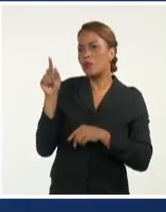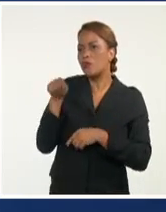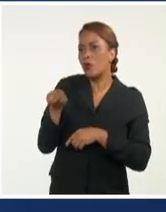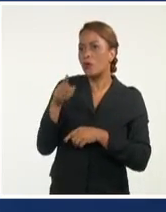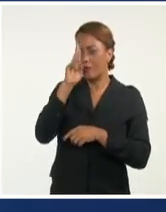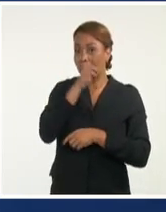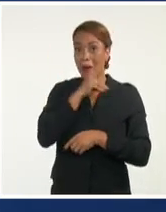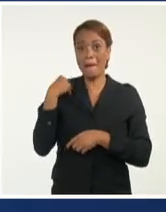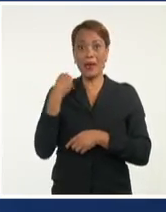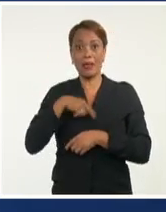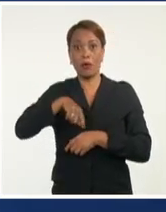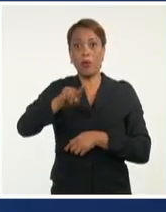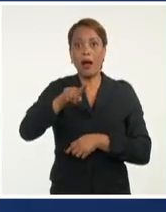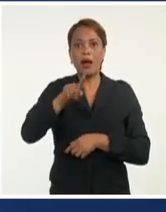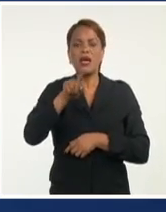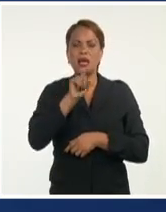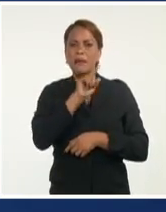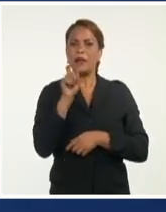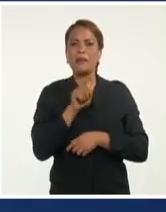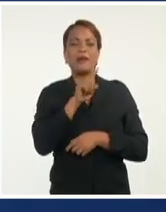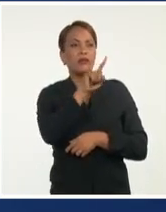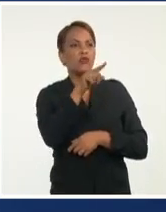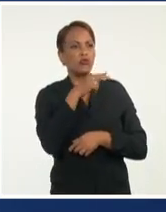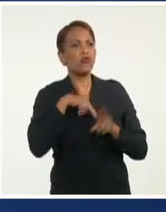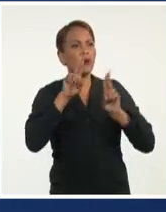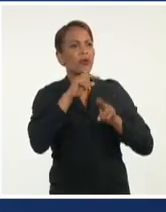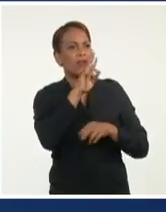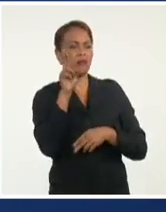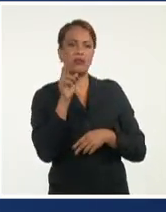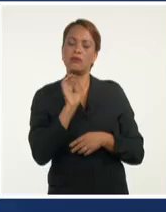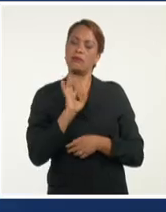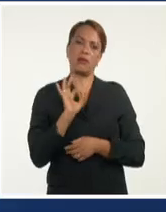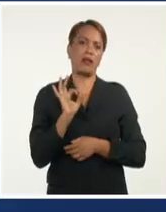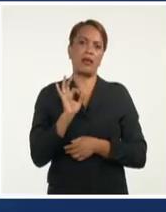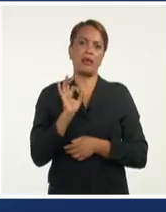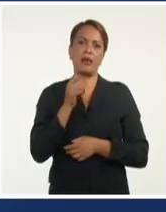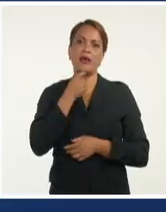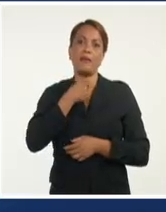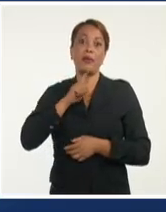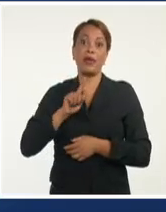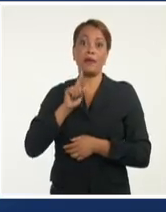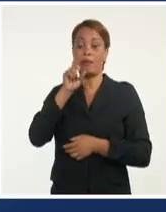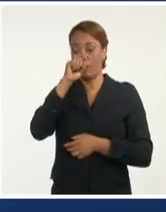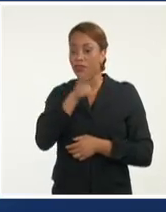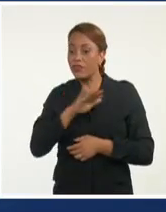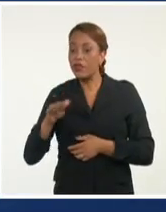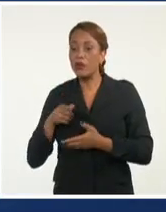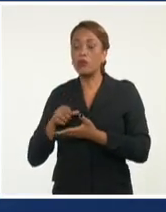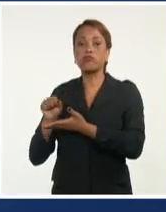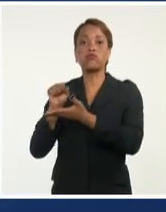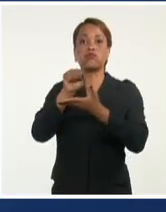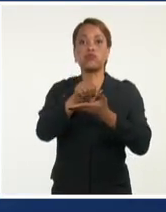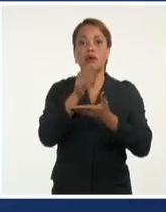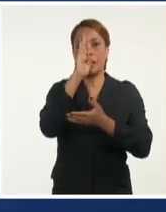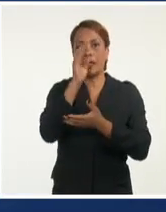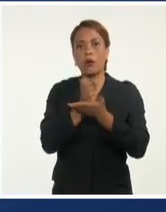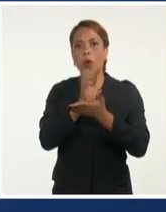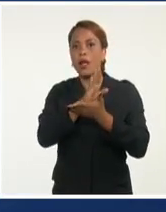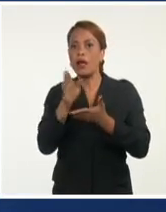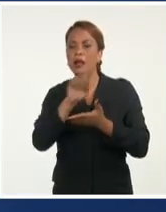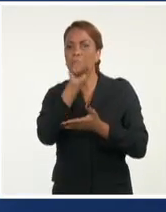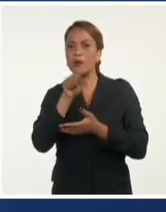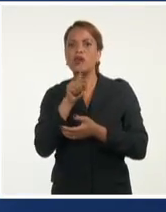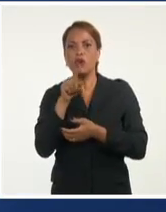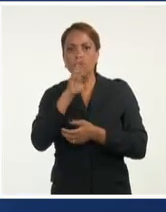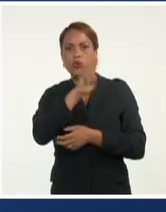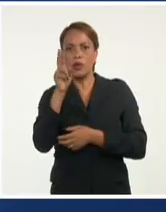pregunta si usted está o no con la revolución cuando su hijo va a la escuela. Aquí a nadie se le pregunta usted está o no con la revolución cuando